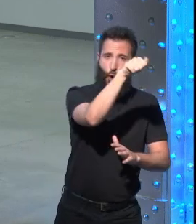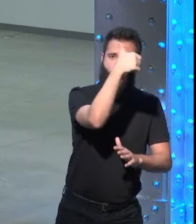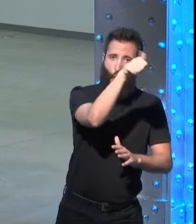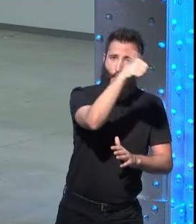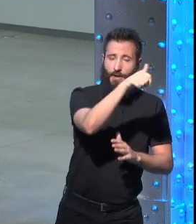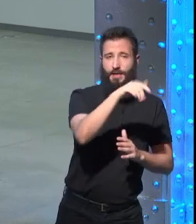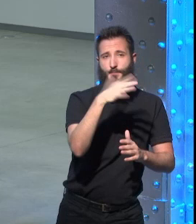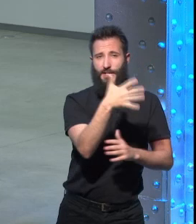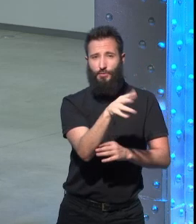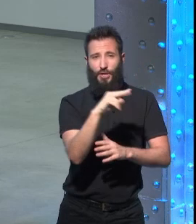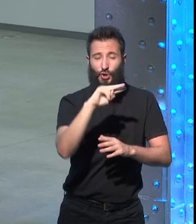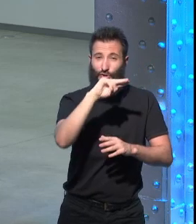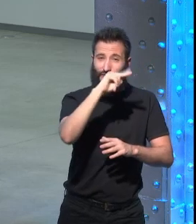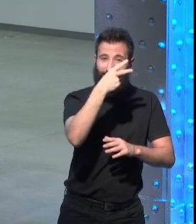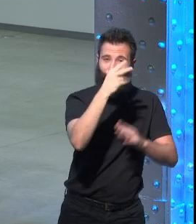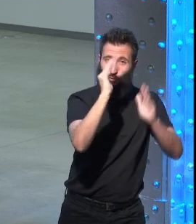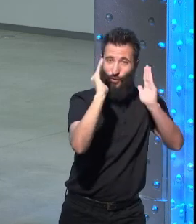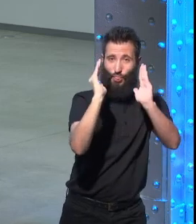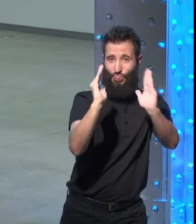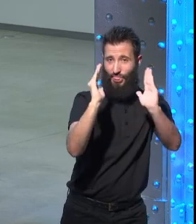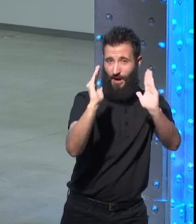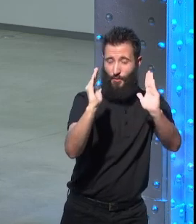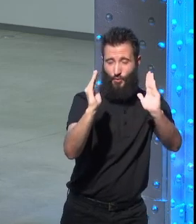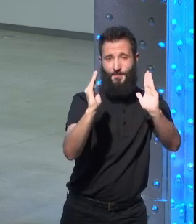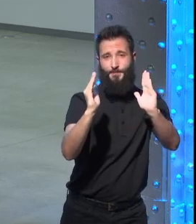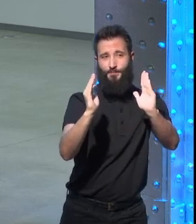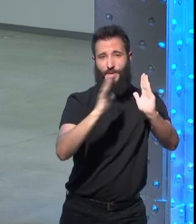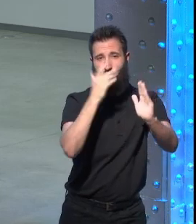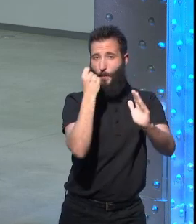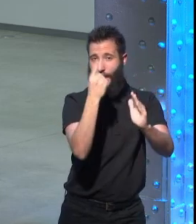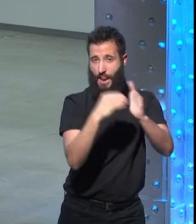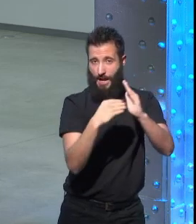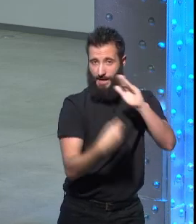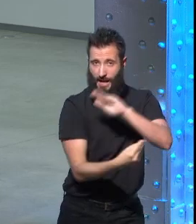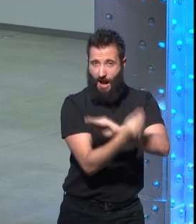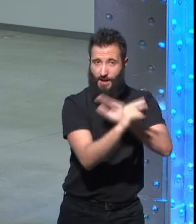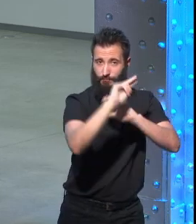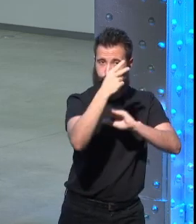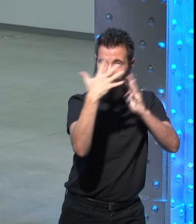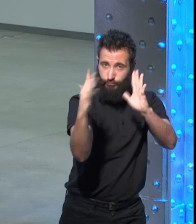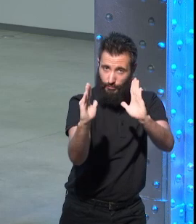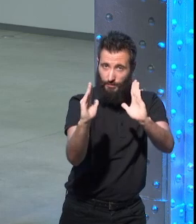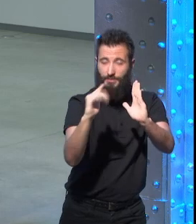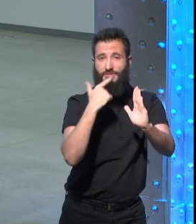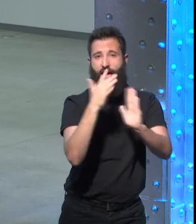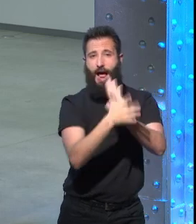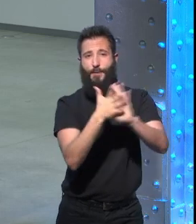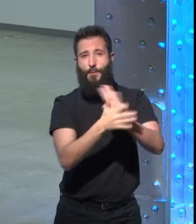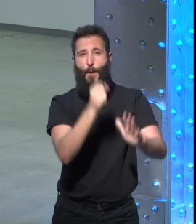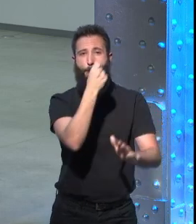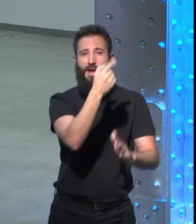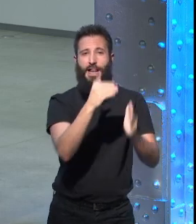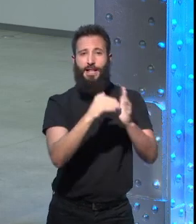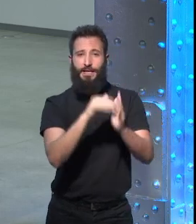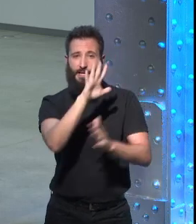del segundo tramo de los millennials, pues estamos hablando de